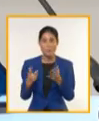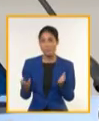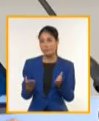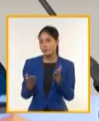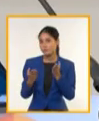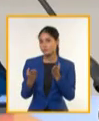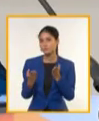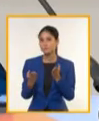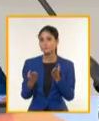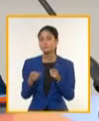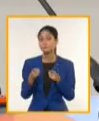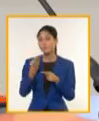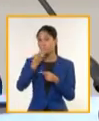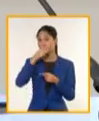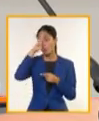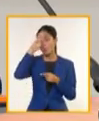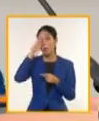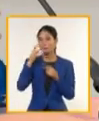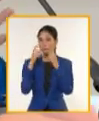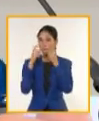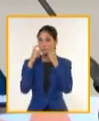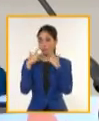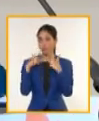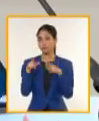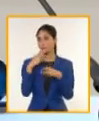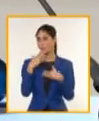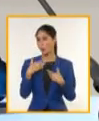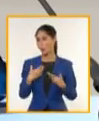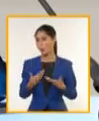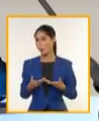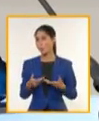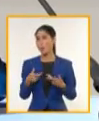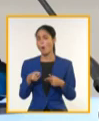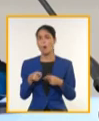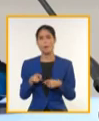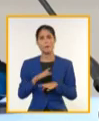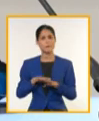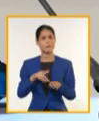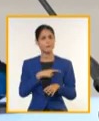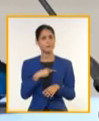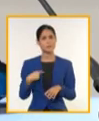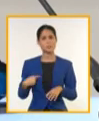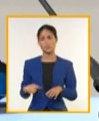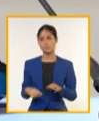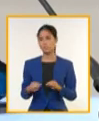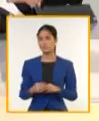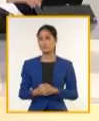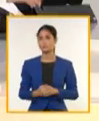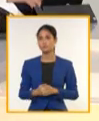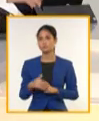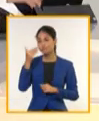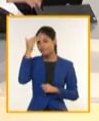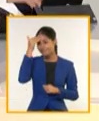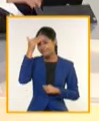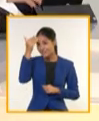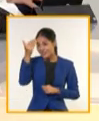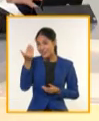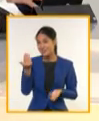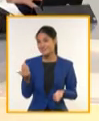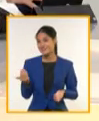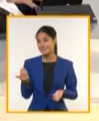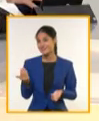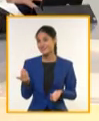un papel importantísimo en esa especie de llegada de China a la región. Bueno, muchas gracias, Gladys, por